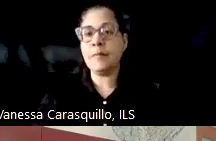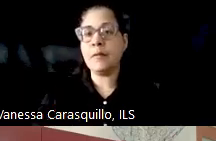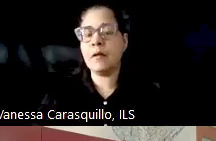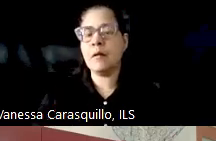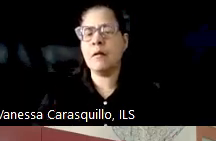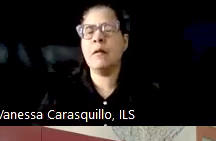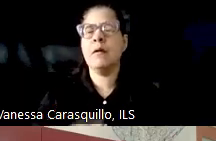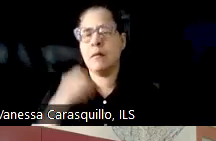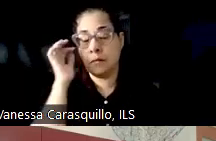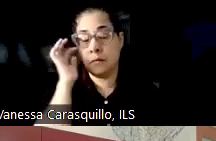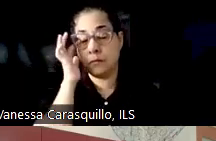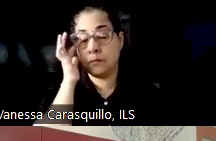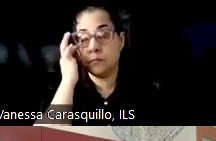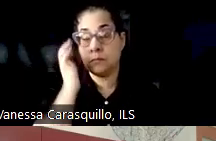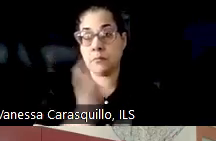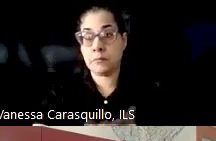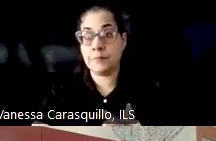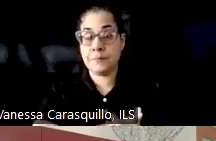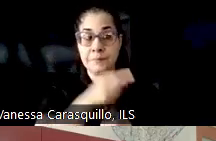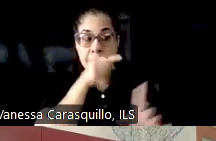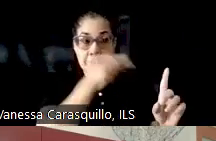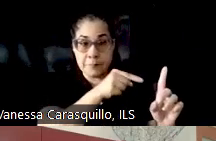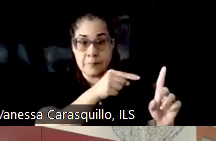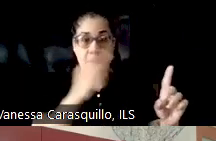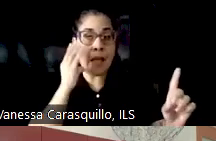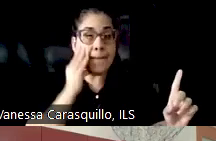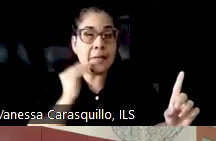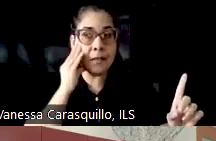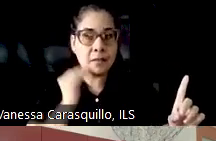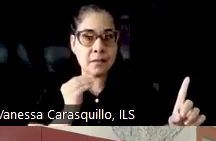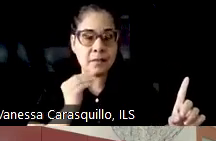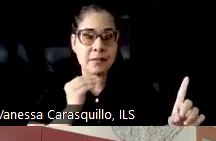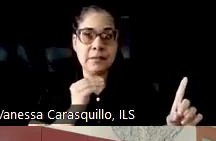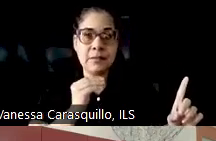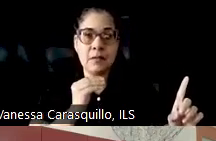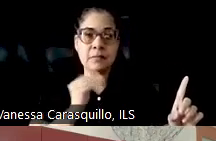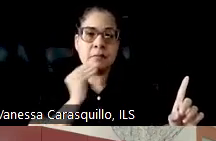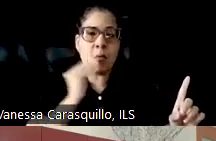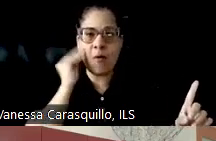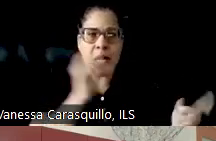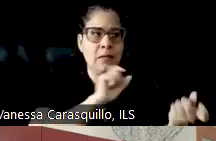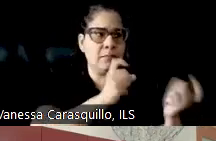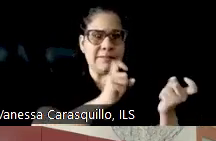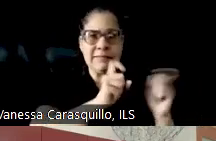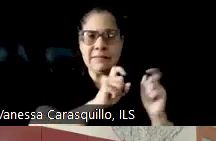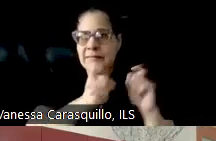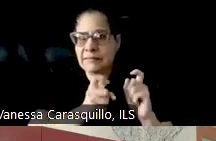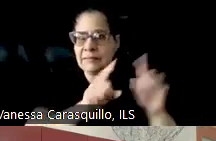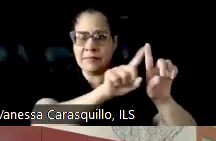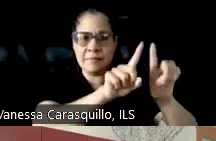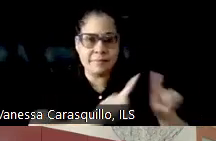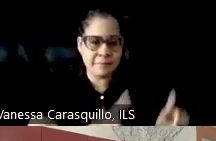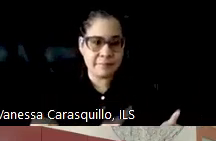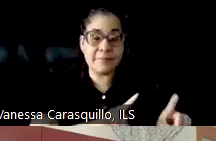el niño ha vivido también unas experiencias, ¿verdad?, de cambios de hogar, etc. Si a eso